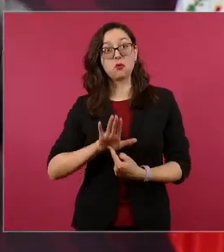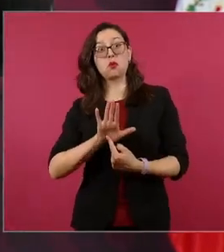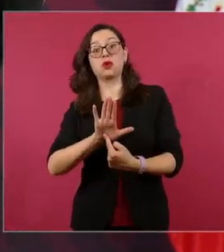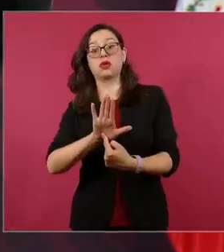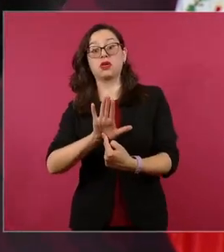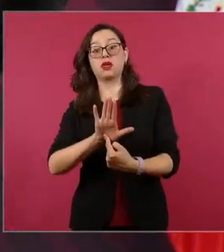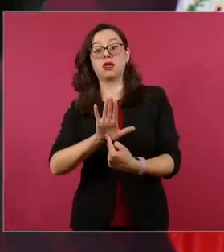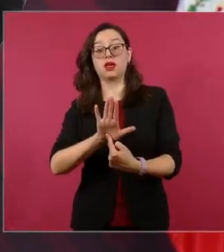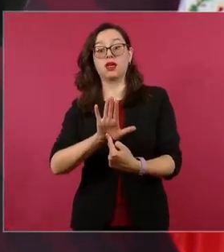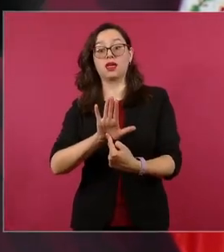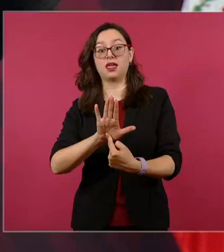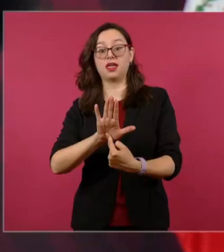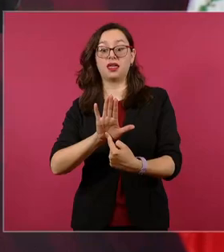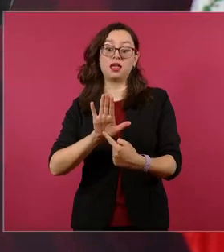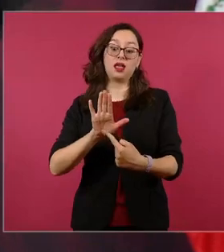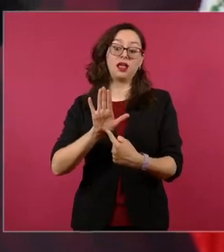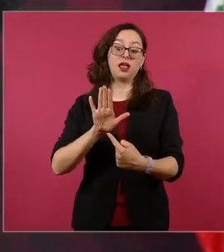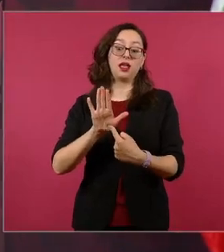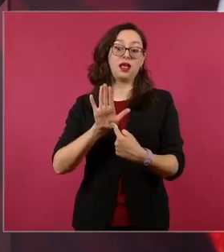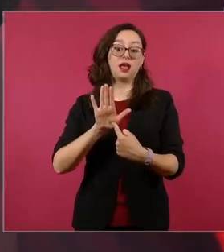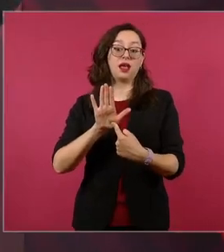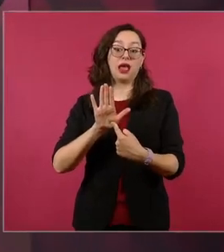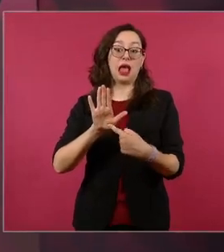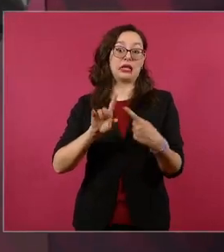Es dos partidos